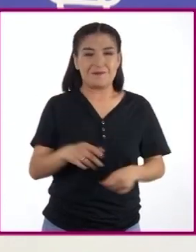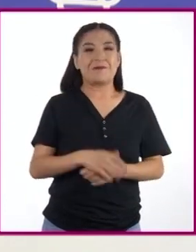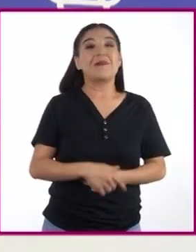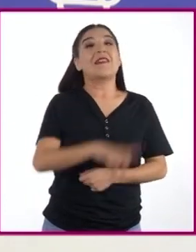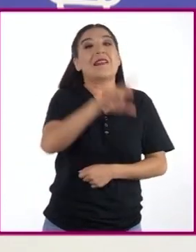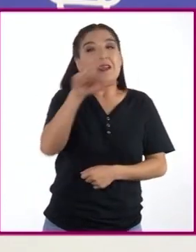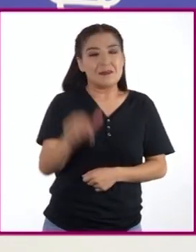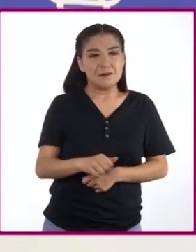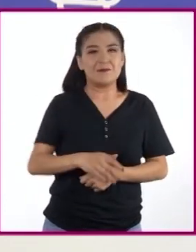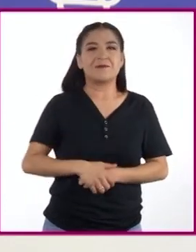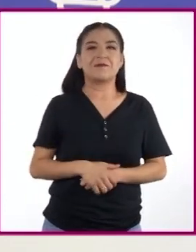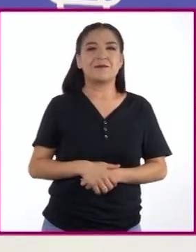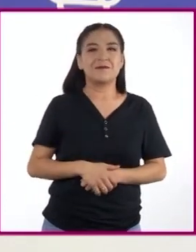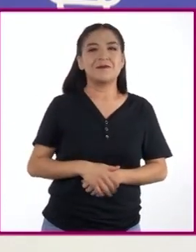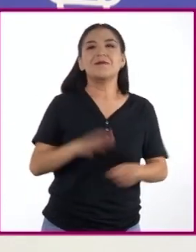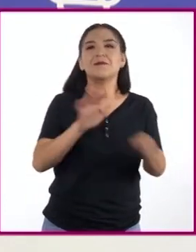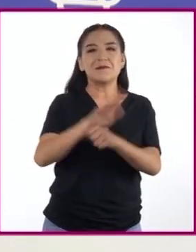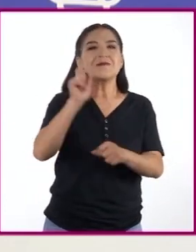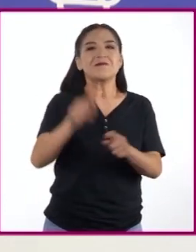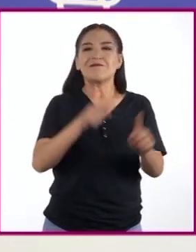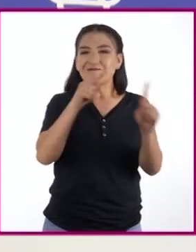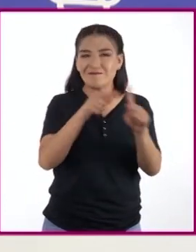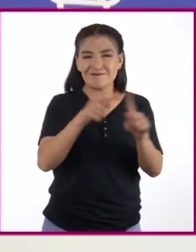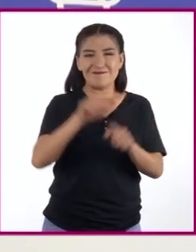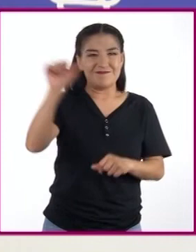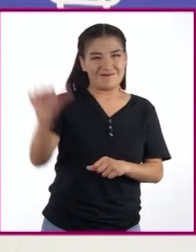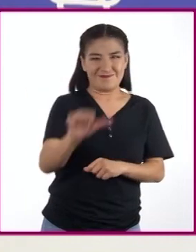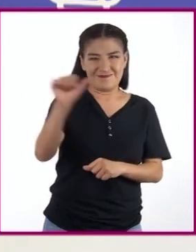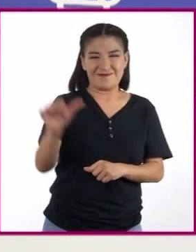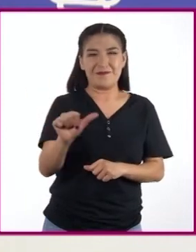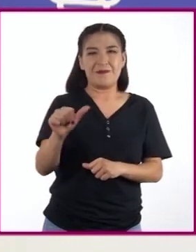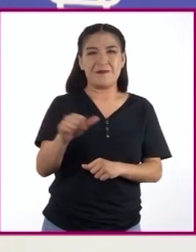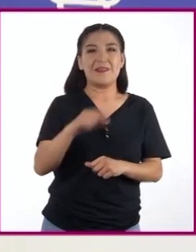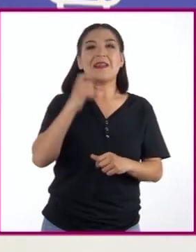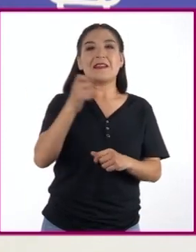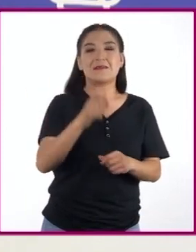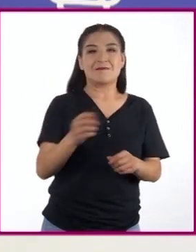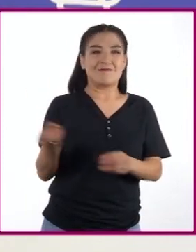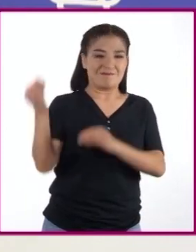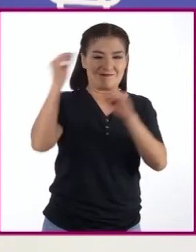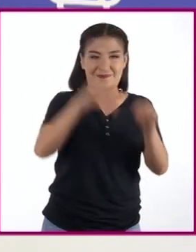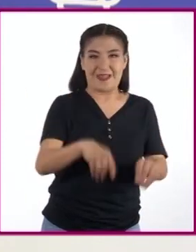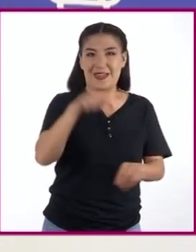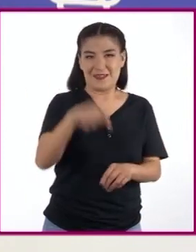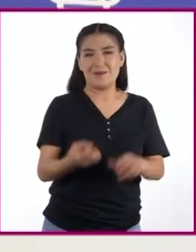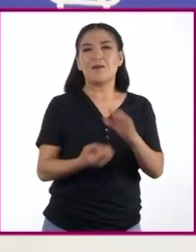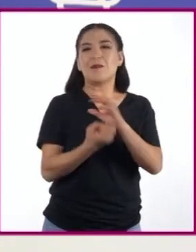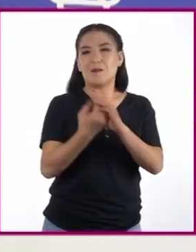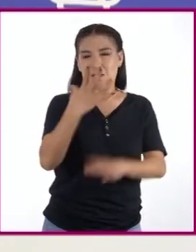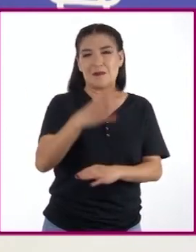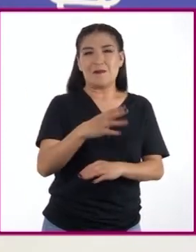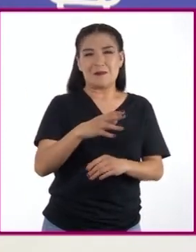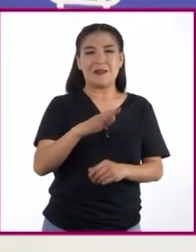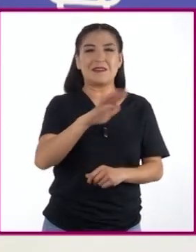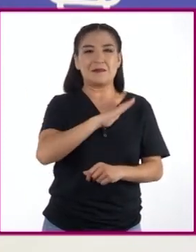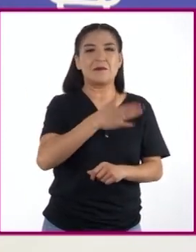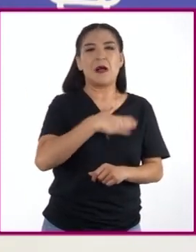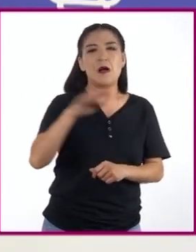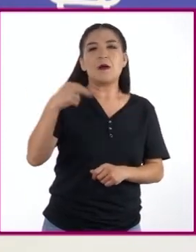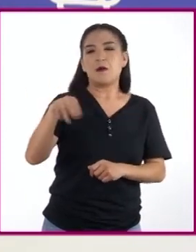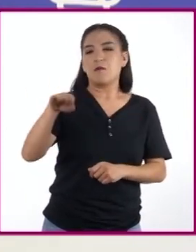Finalmente, otro sector de la población asiática que emigró a Nueva España fueron los moros o